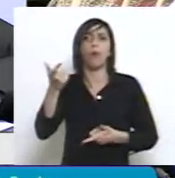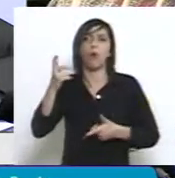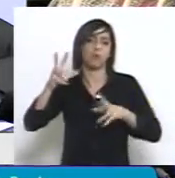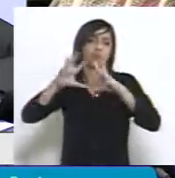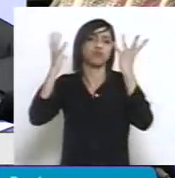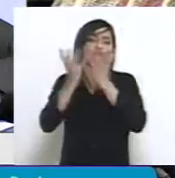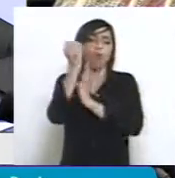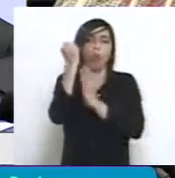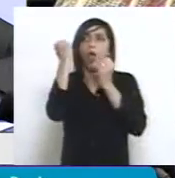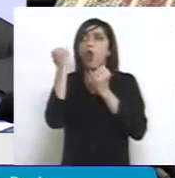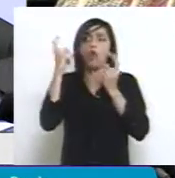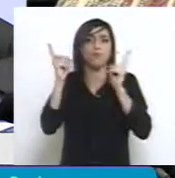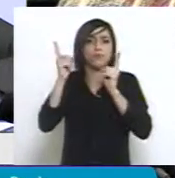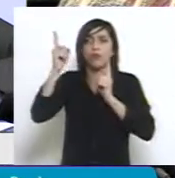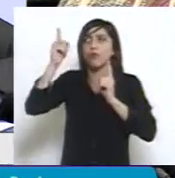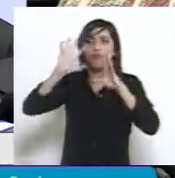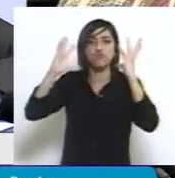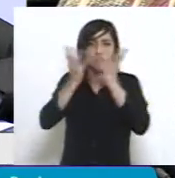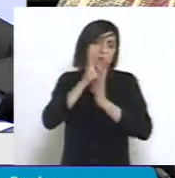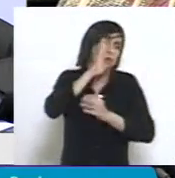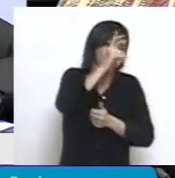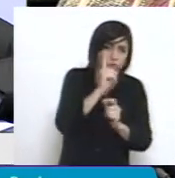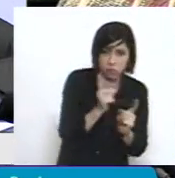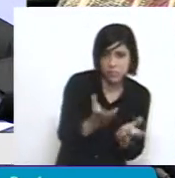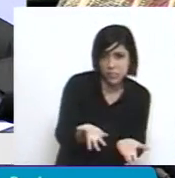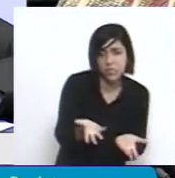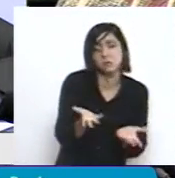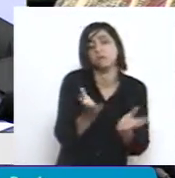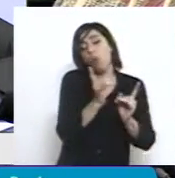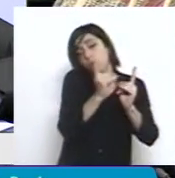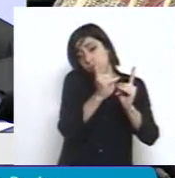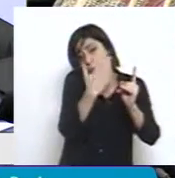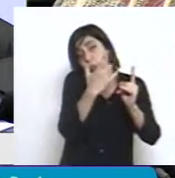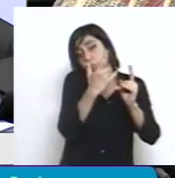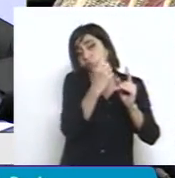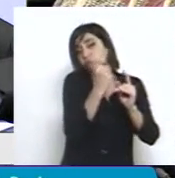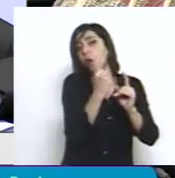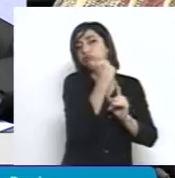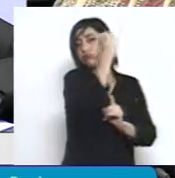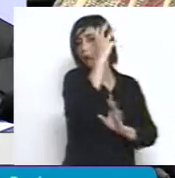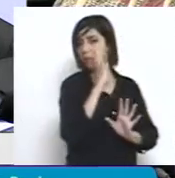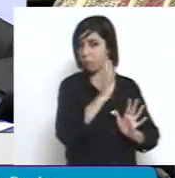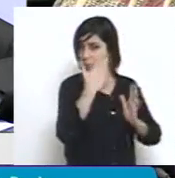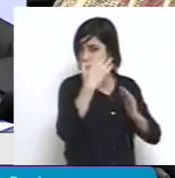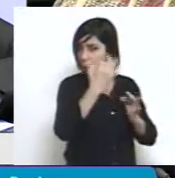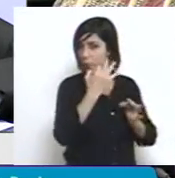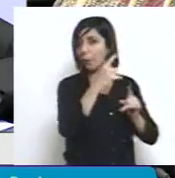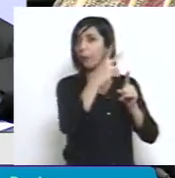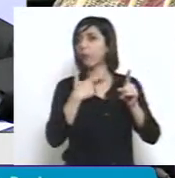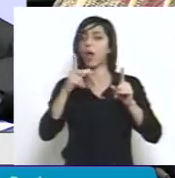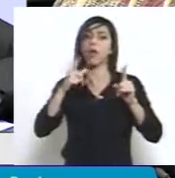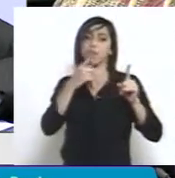más desarrolladas, excepto los Estados Unidos, que plantea un fuerte desafío de competitividad al mundo porque